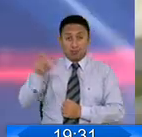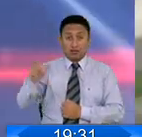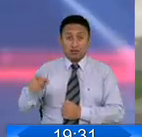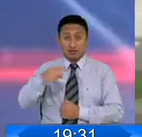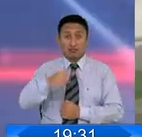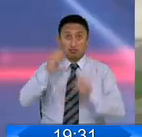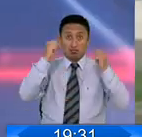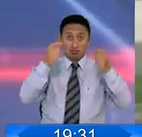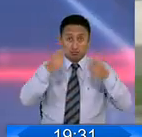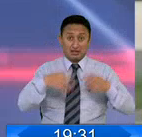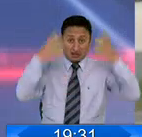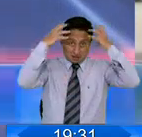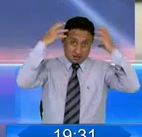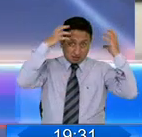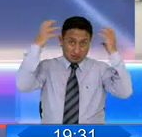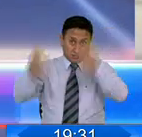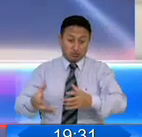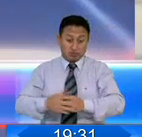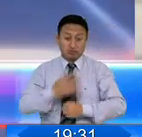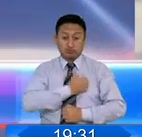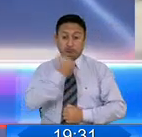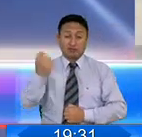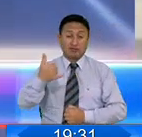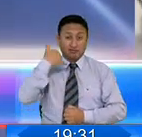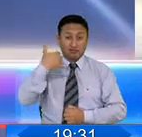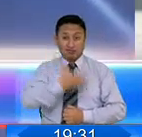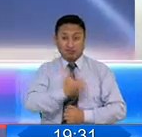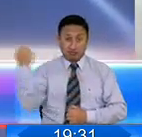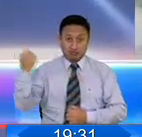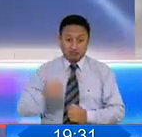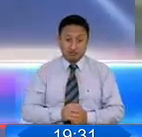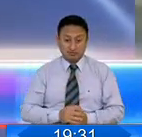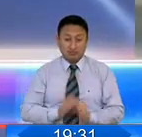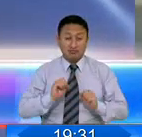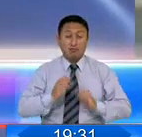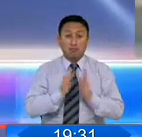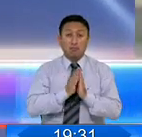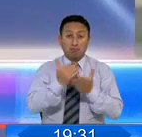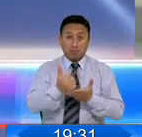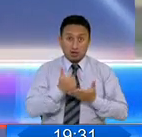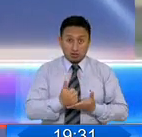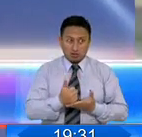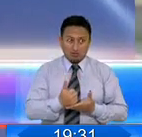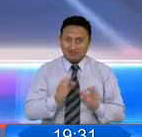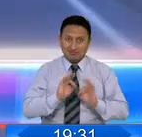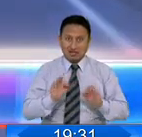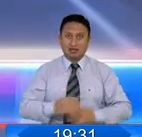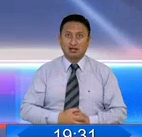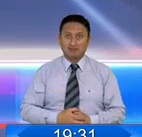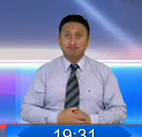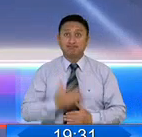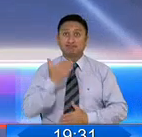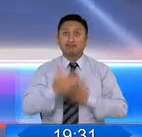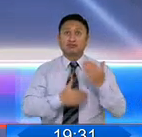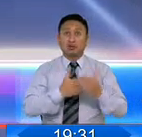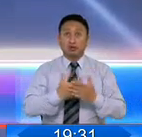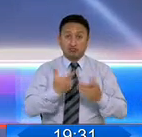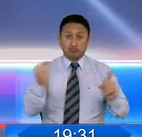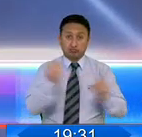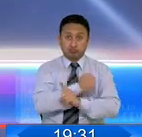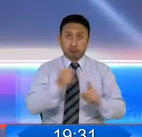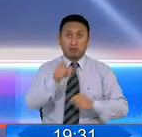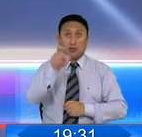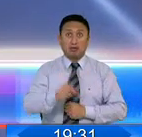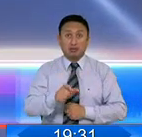gente de su casco, radio y teléfono celular a fin de que no pueda reportar el percance. Posterior a la agresión, los